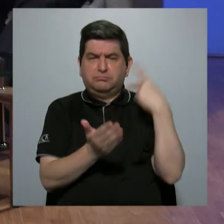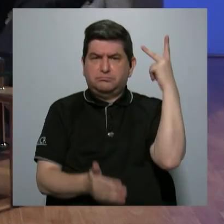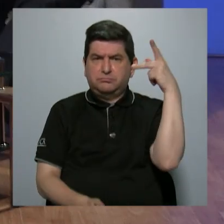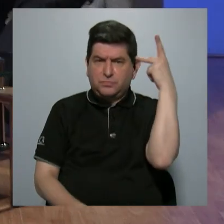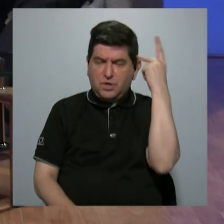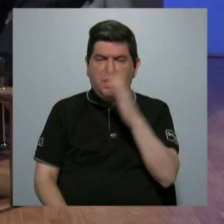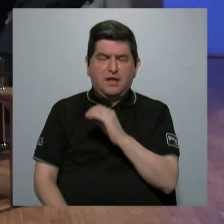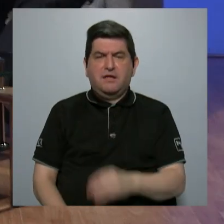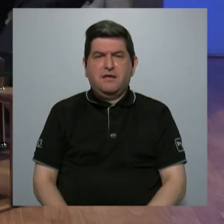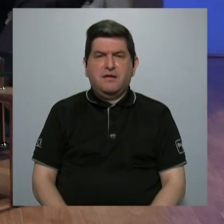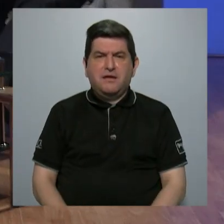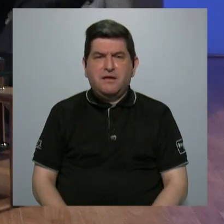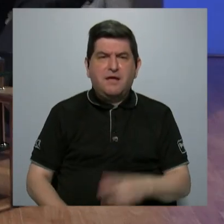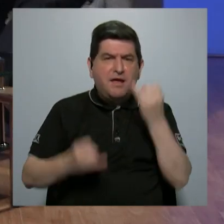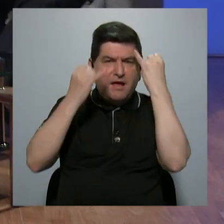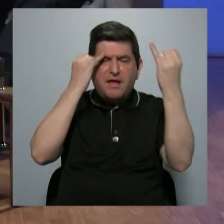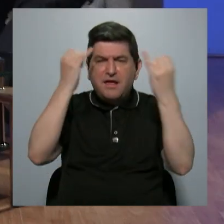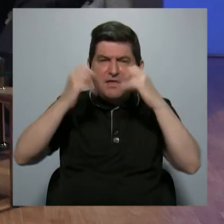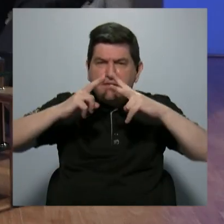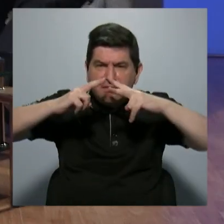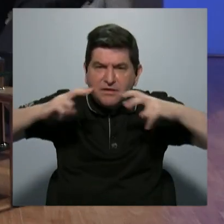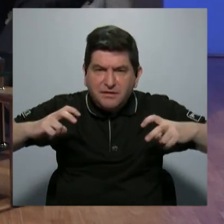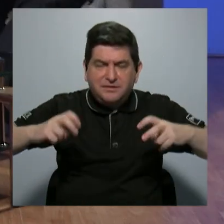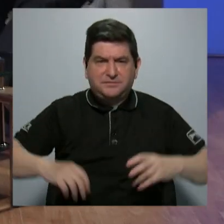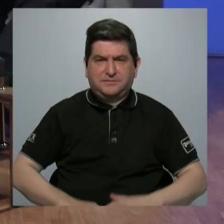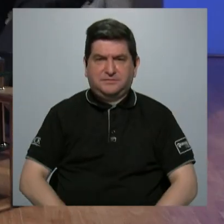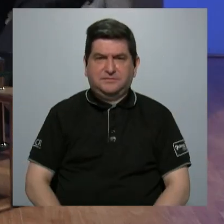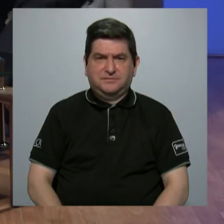de discusión de ideas, ¿verdad?